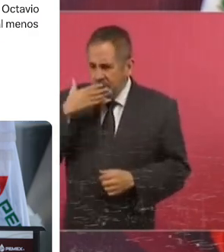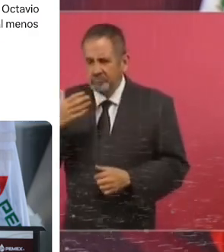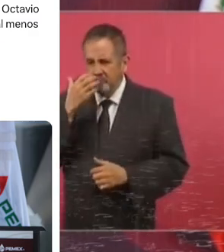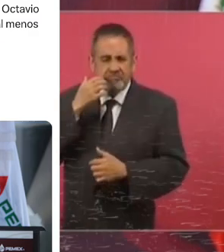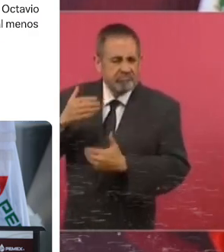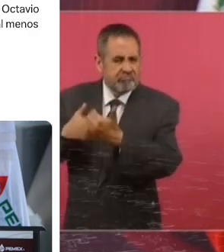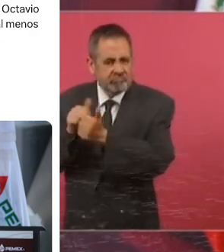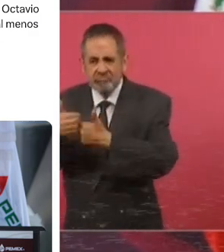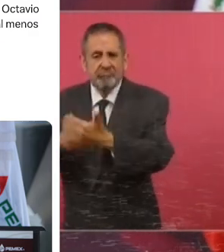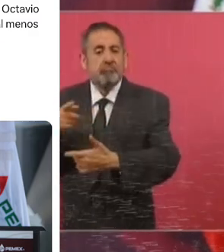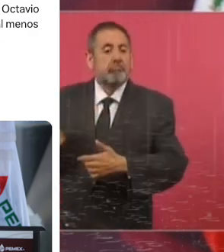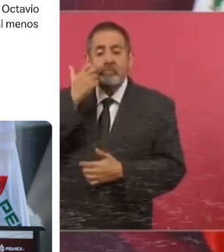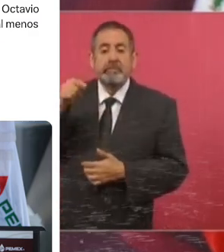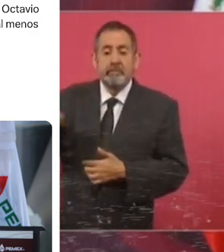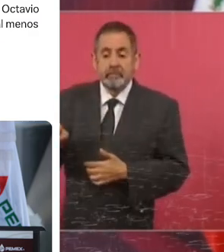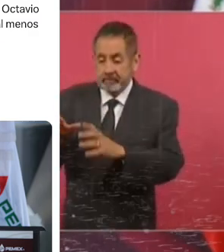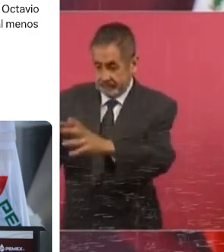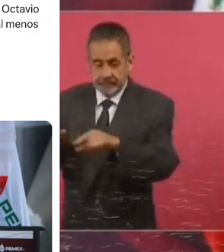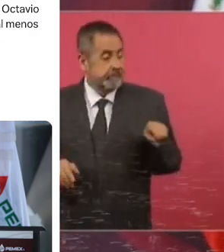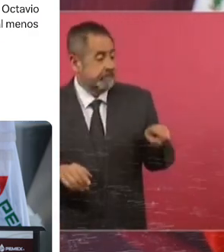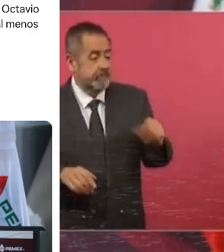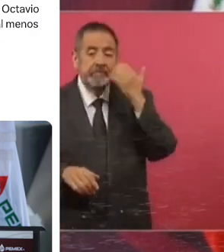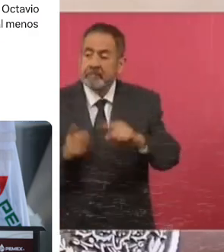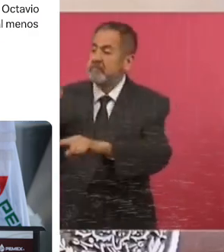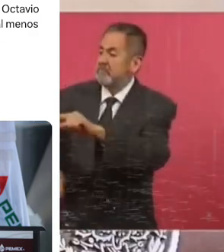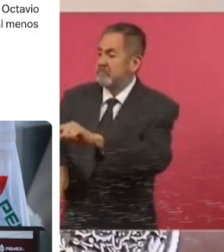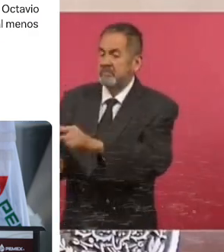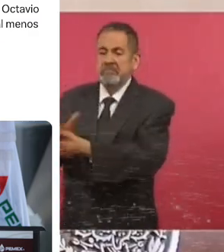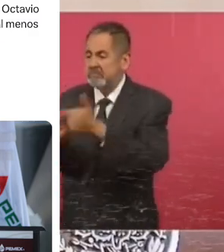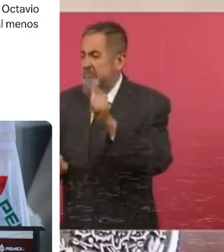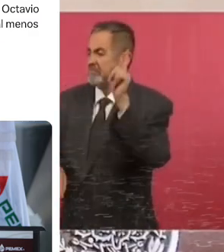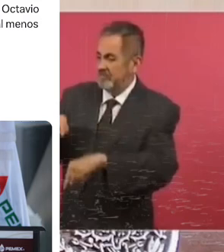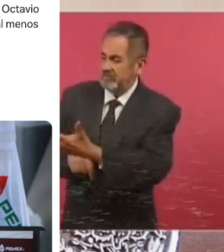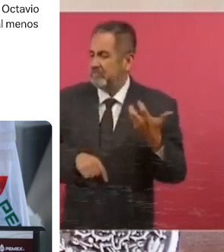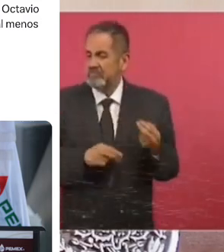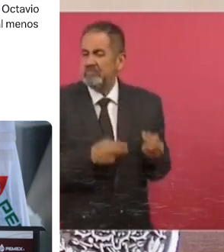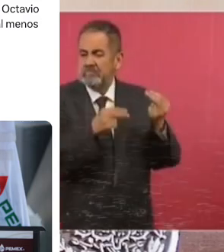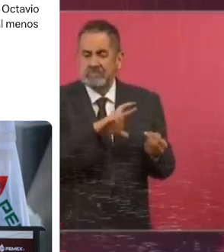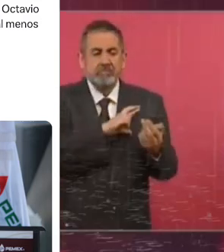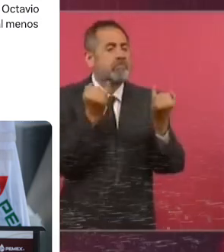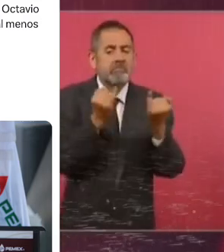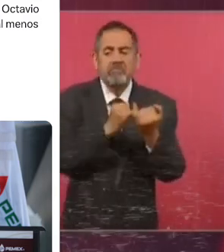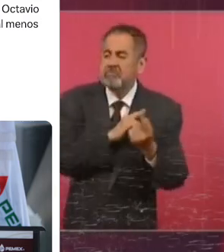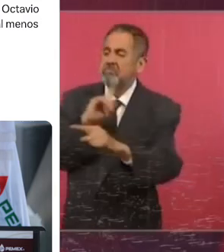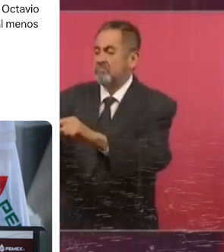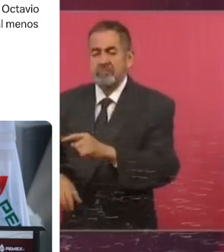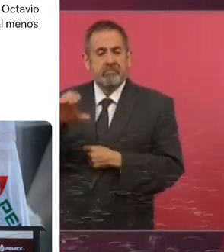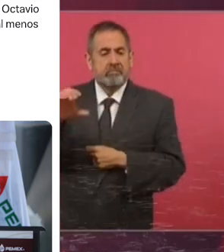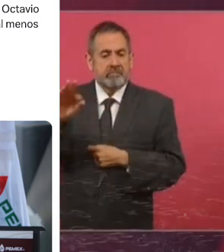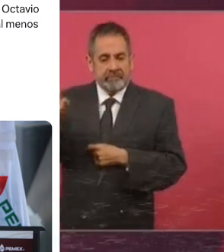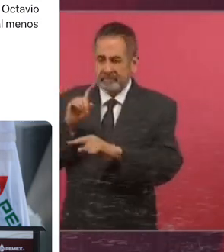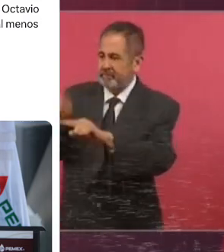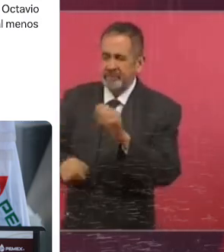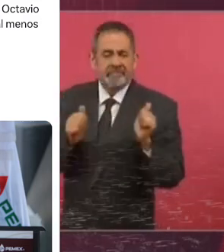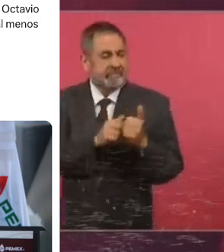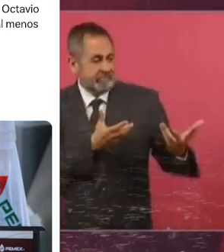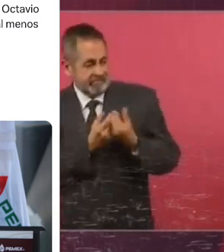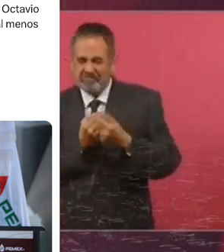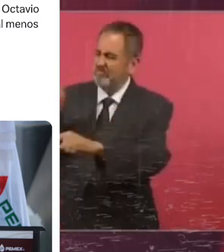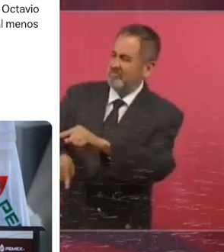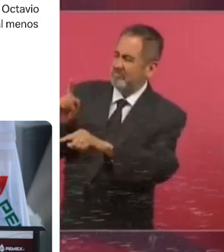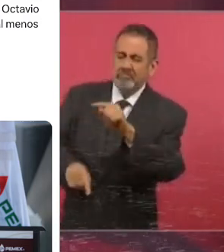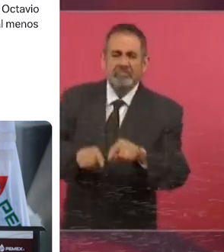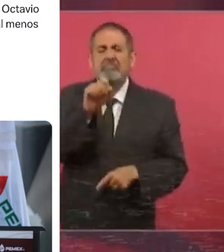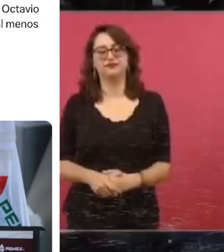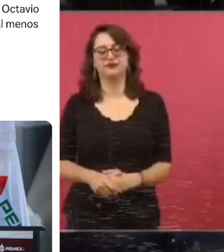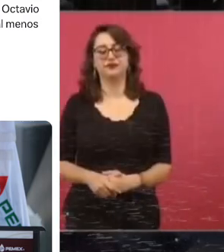conservadurismo, la derecha, querían privatizar a Pemex, destruir a Pemex, como querían destruir a la Comisión Federal de Electricidad, con el apoyo, entre otros medios,